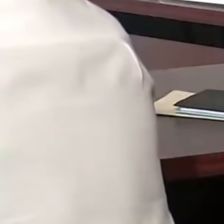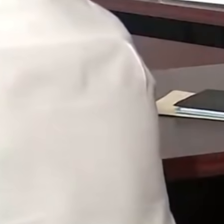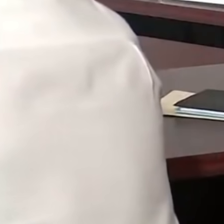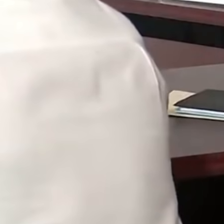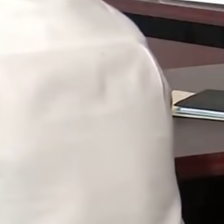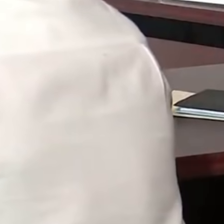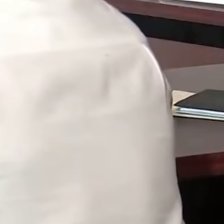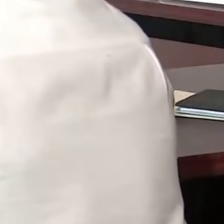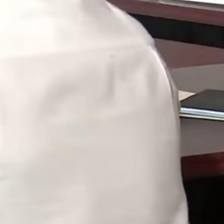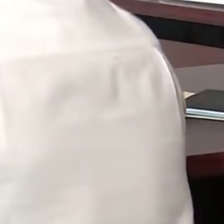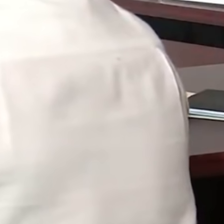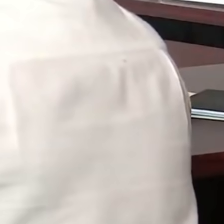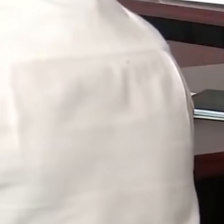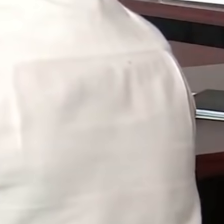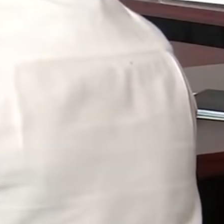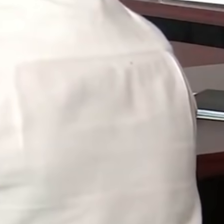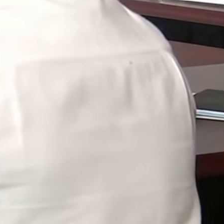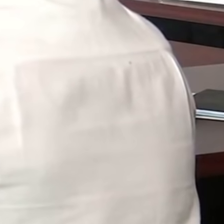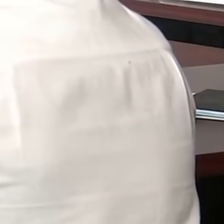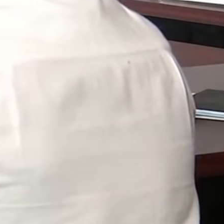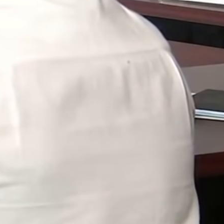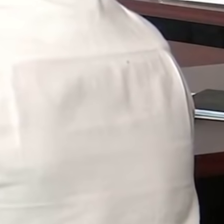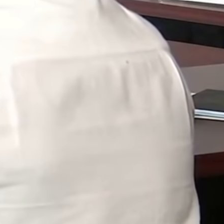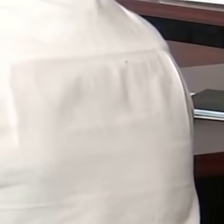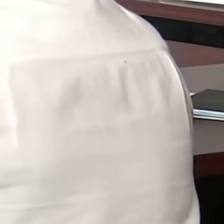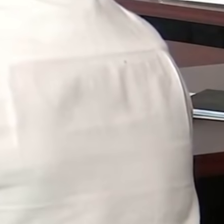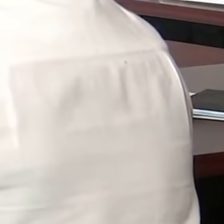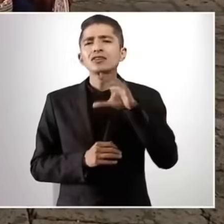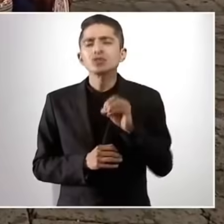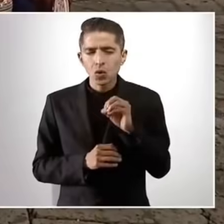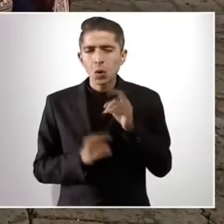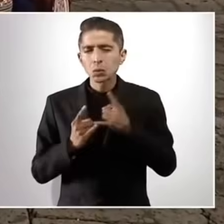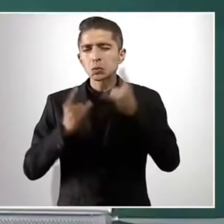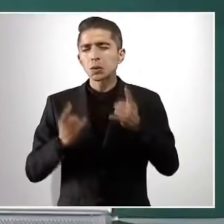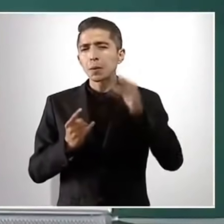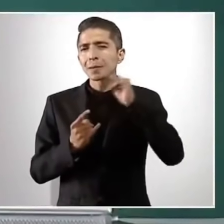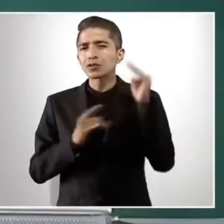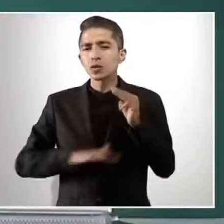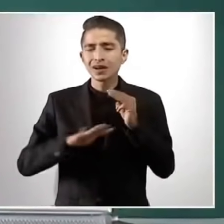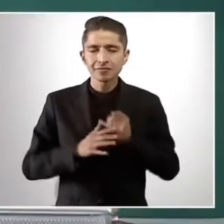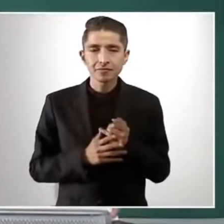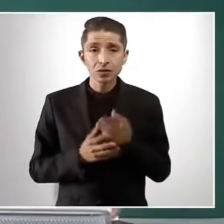Interviene el señor gobernador constitucional del Estado, licenciado Alfredo Ramírez Bedoy. Pues